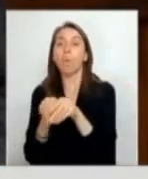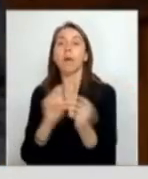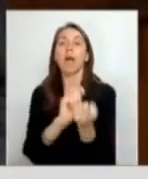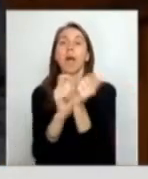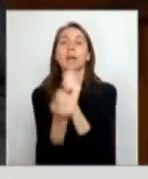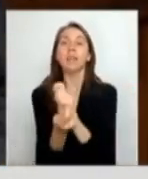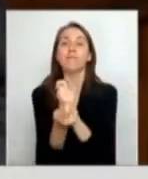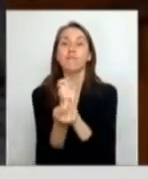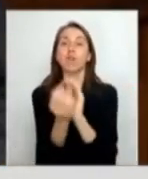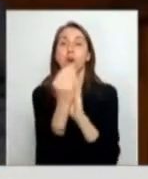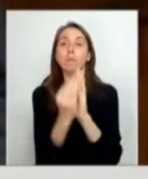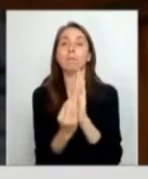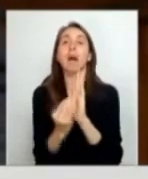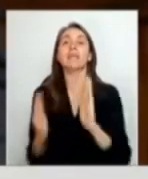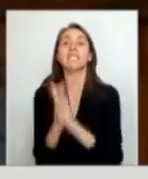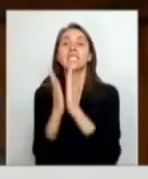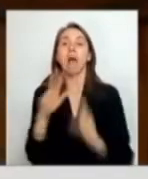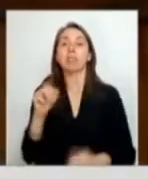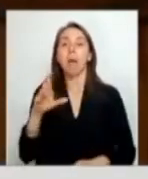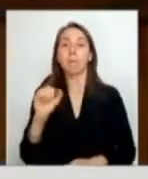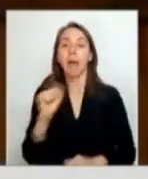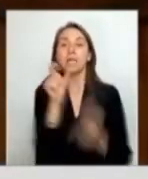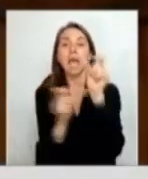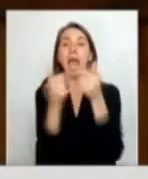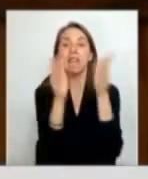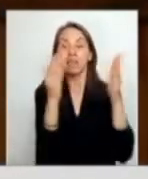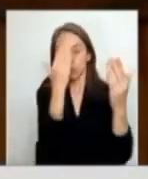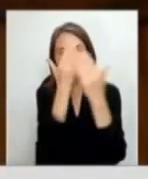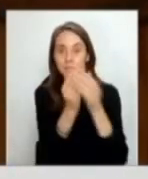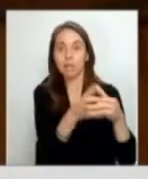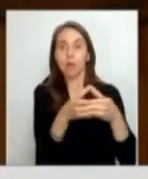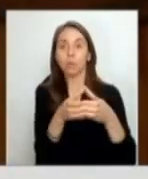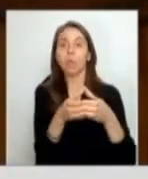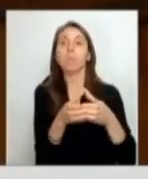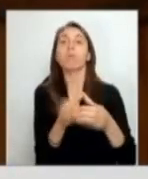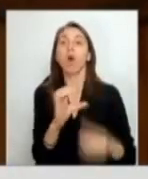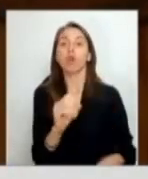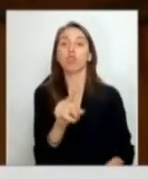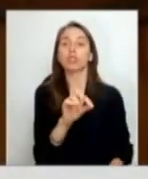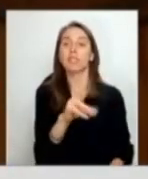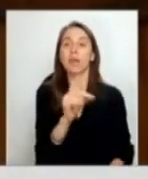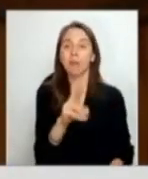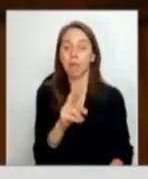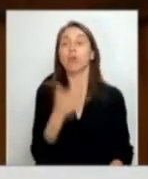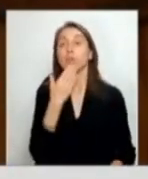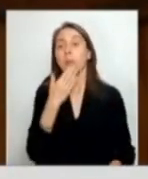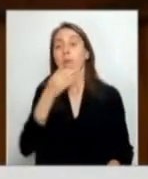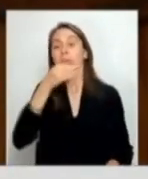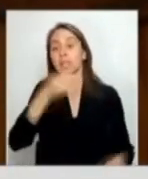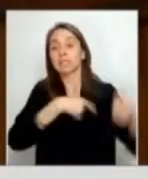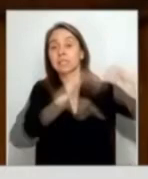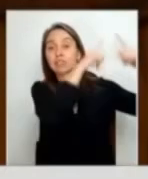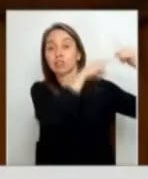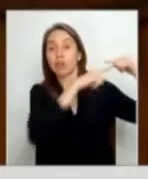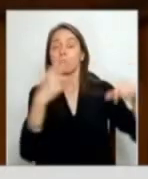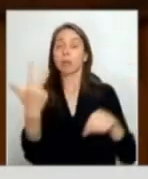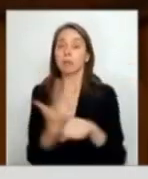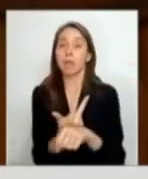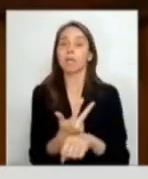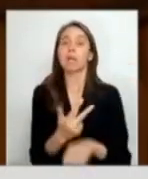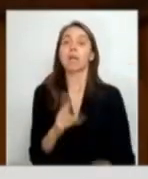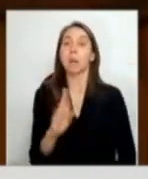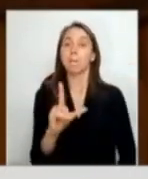Santa María y otros liberales enfrentaron a los sectores conservadores. ¿Cómo no mencionar también la trágica historia de José Manuel